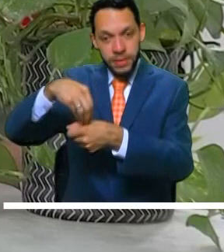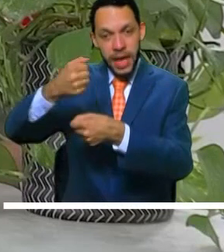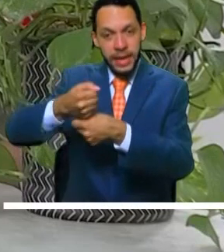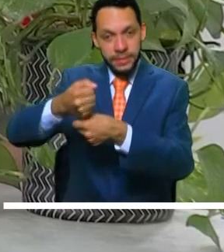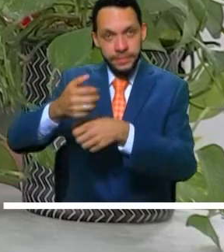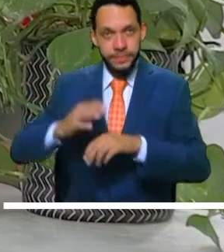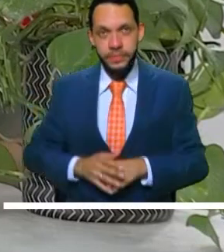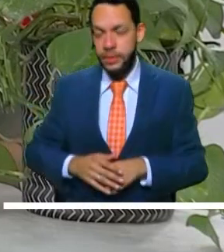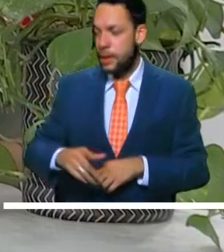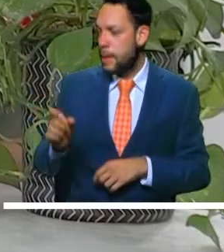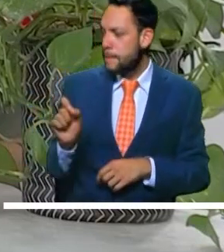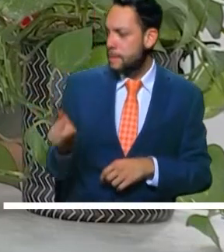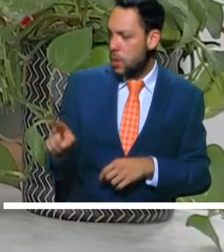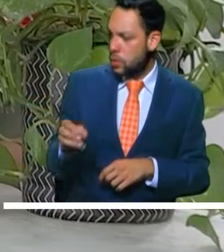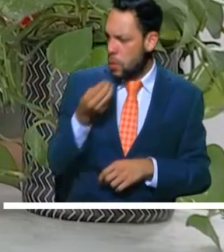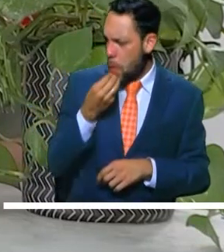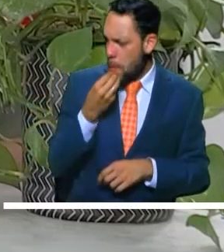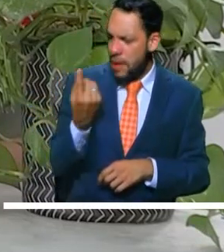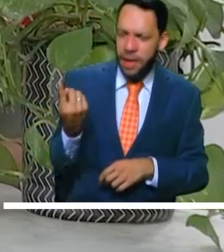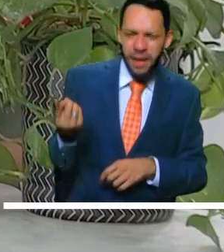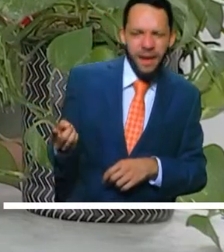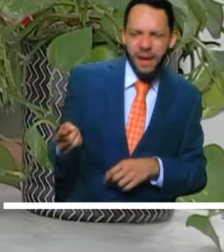¿Y qué almuerzas?